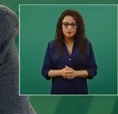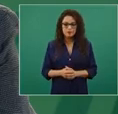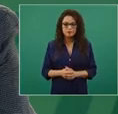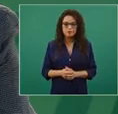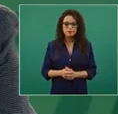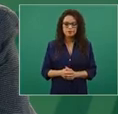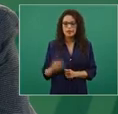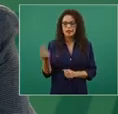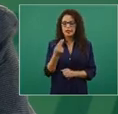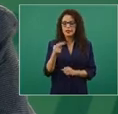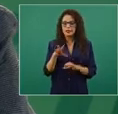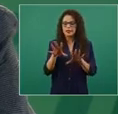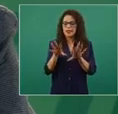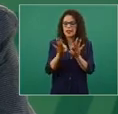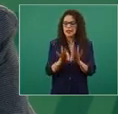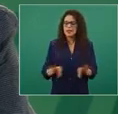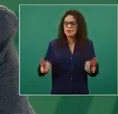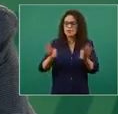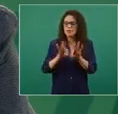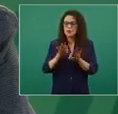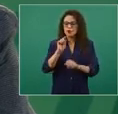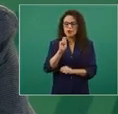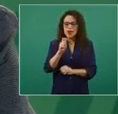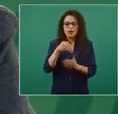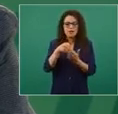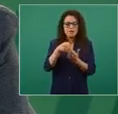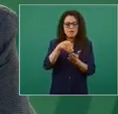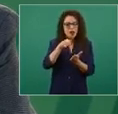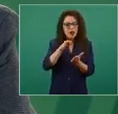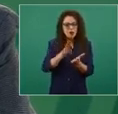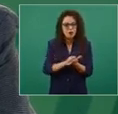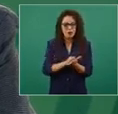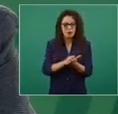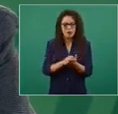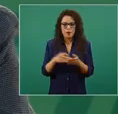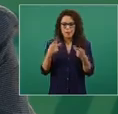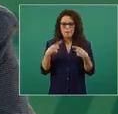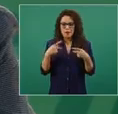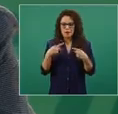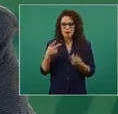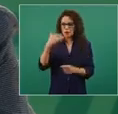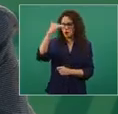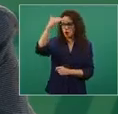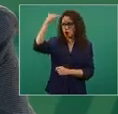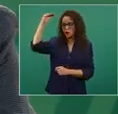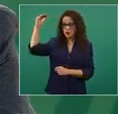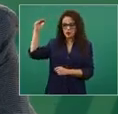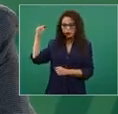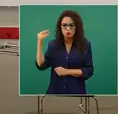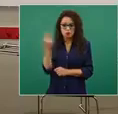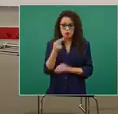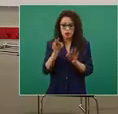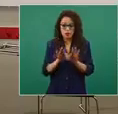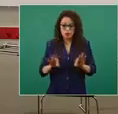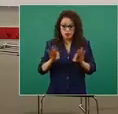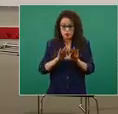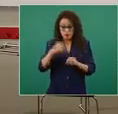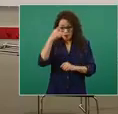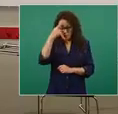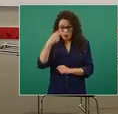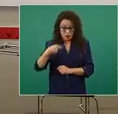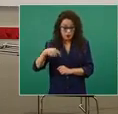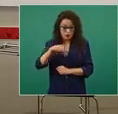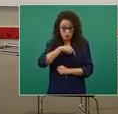que destacar. Los principios y los valores que representa la población adulta para nuestro país, formadores de muchos